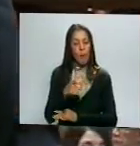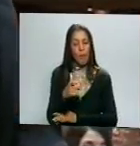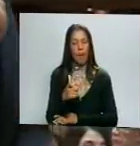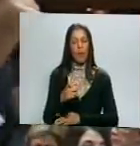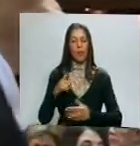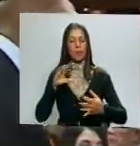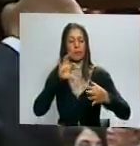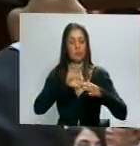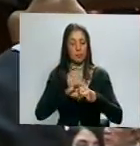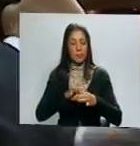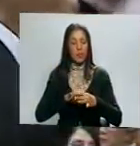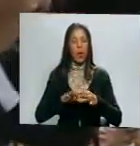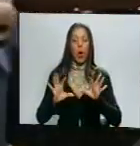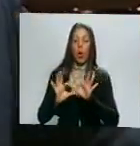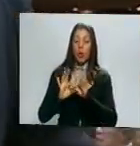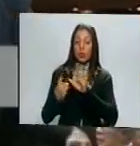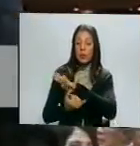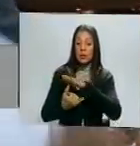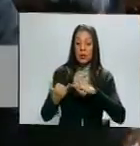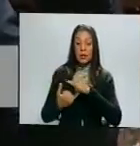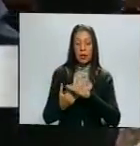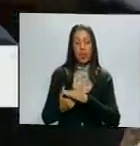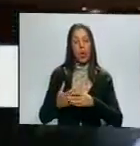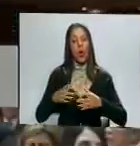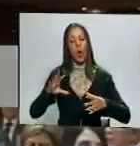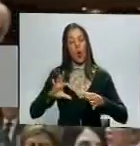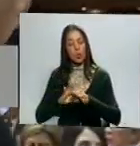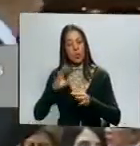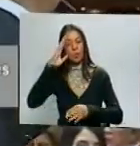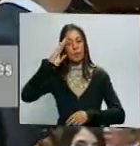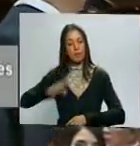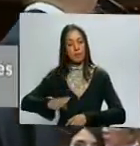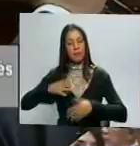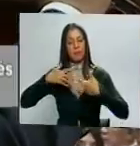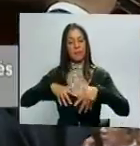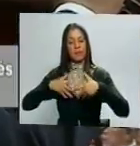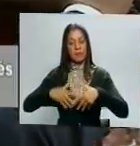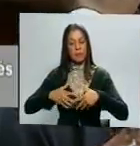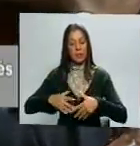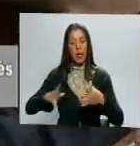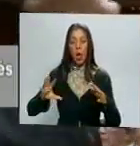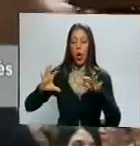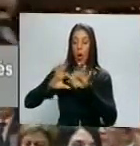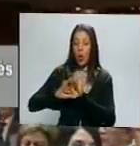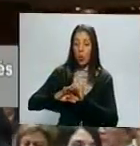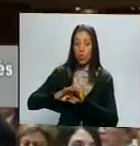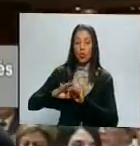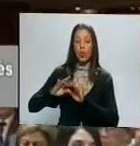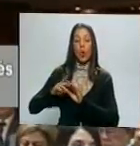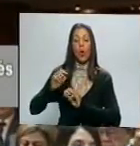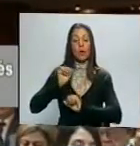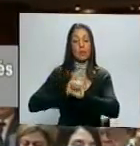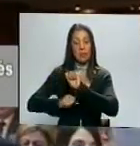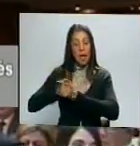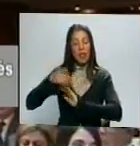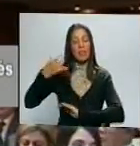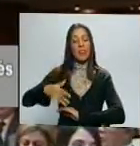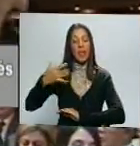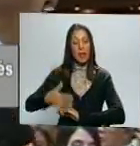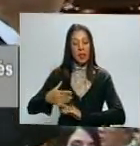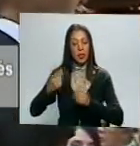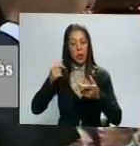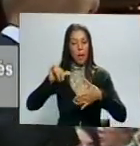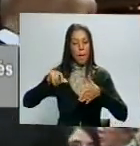las instituciones del Estado, junto con la Fuerza Armada, junto con la Superintendencia de Defensa de los Derechos de los